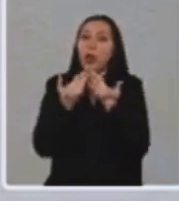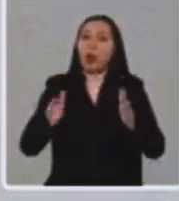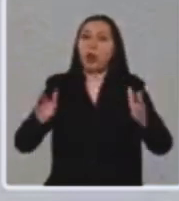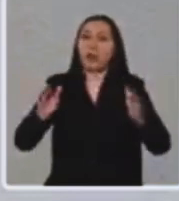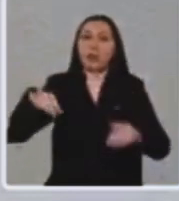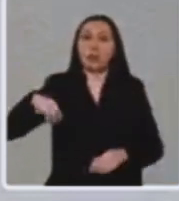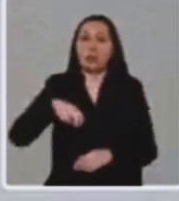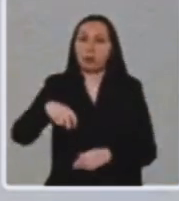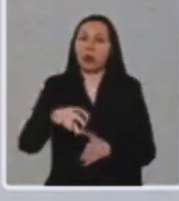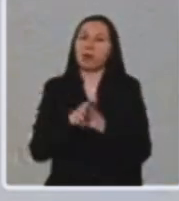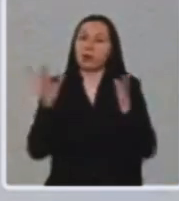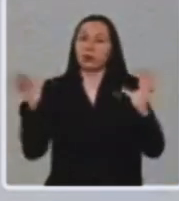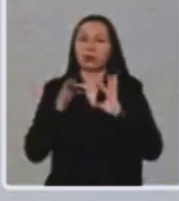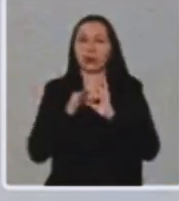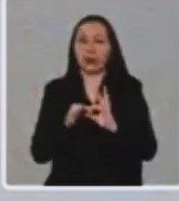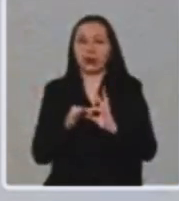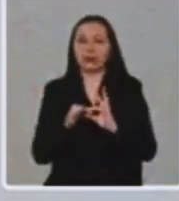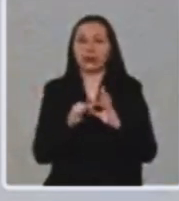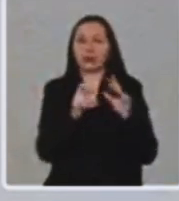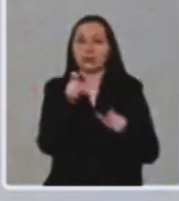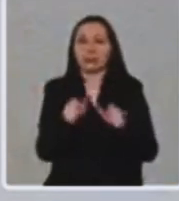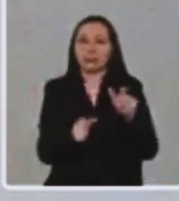libres. Muchísimas gracias.